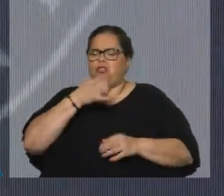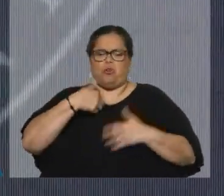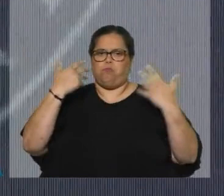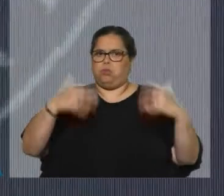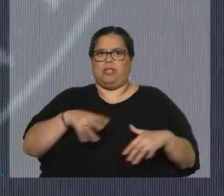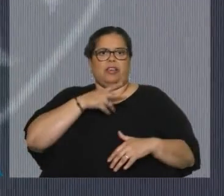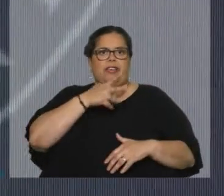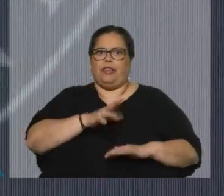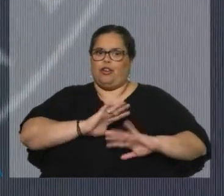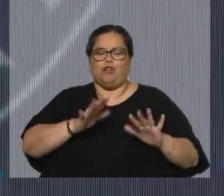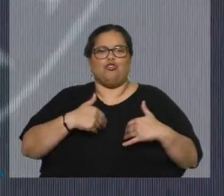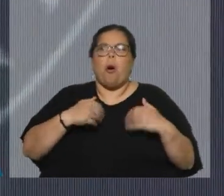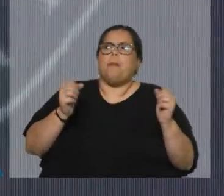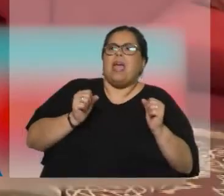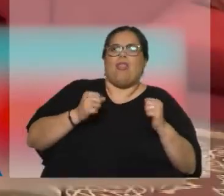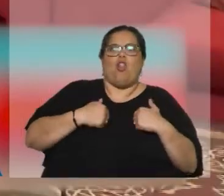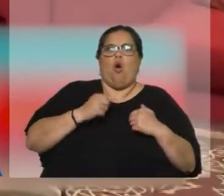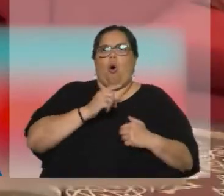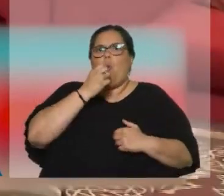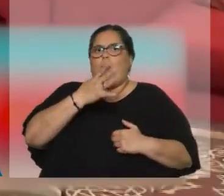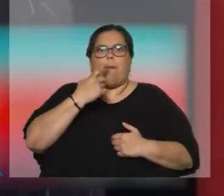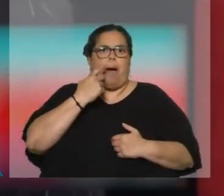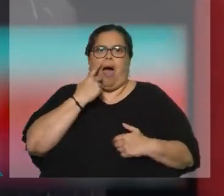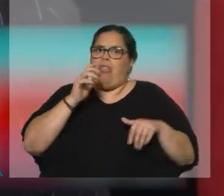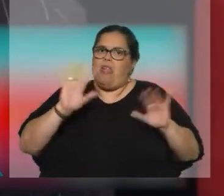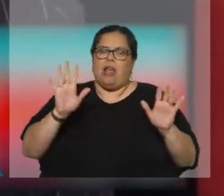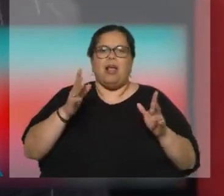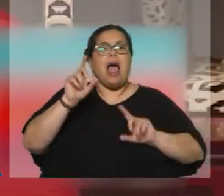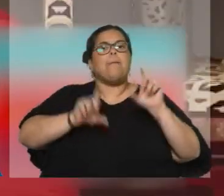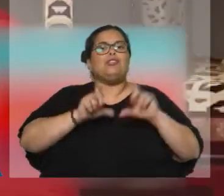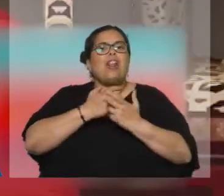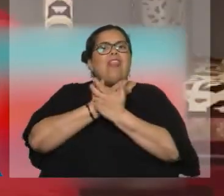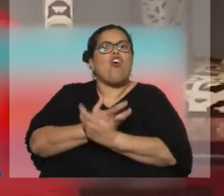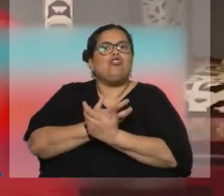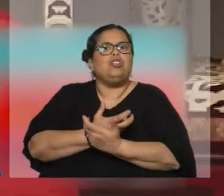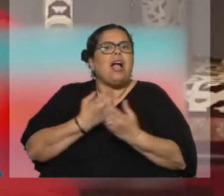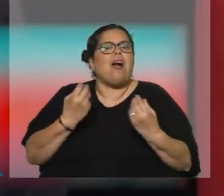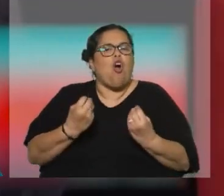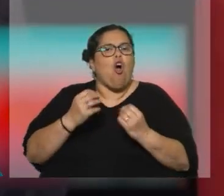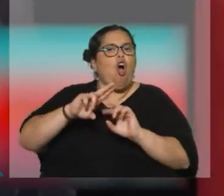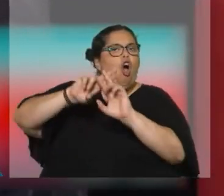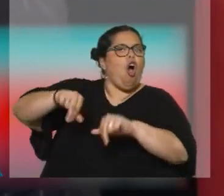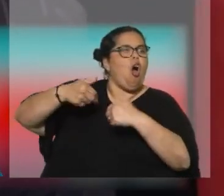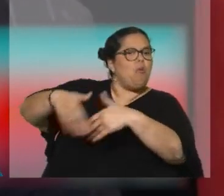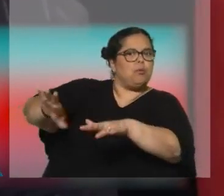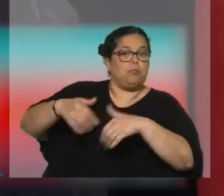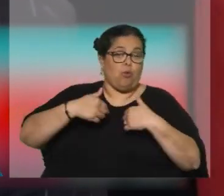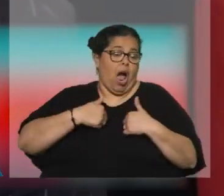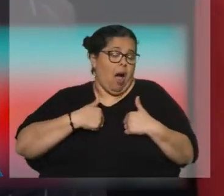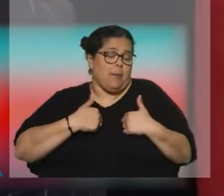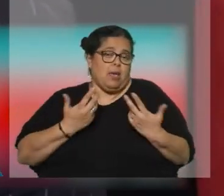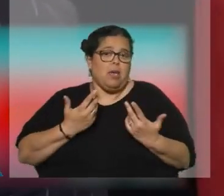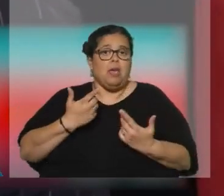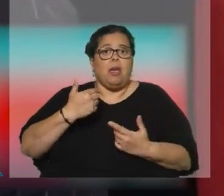temo no ser un buen padre confesó la gente tóxica te la sacas de encima sí total bueno digamos a mí me tocó